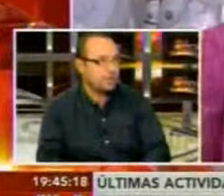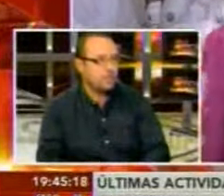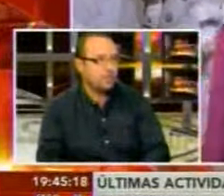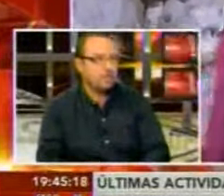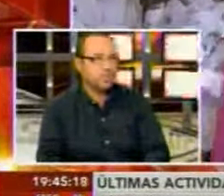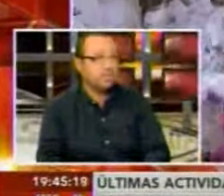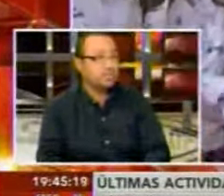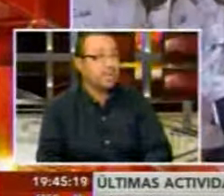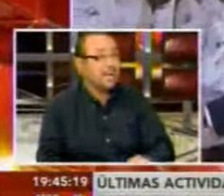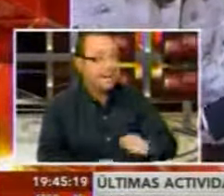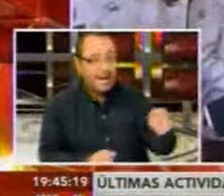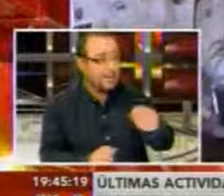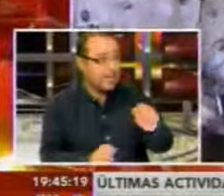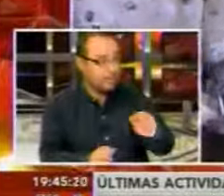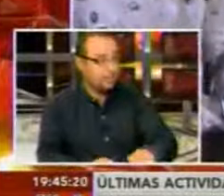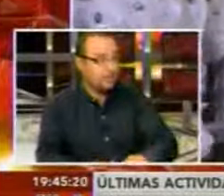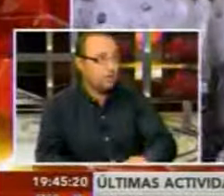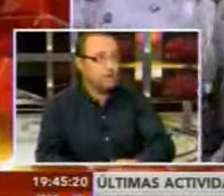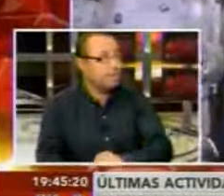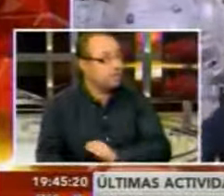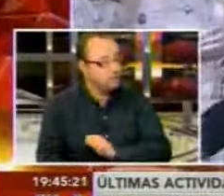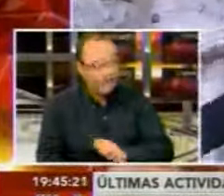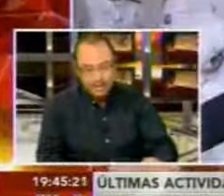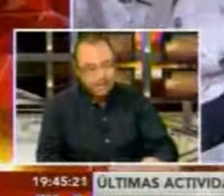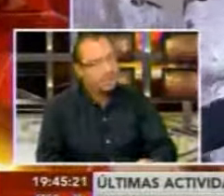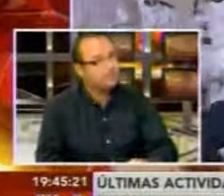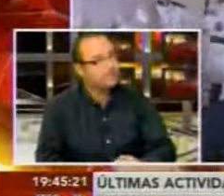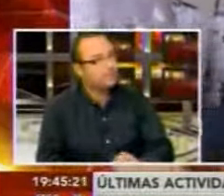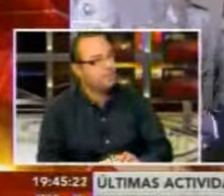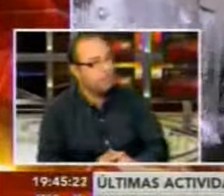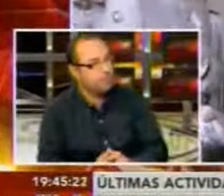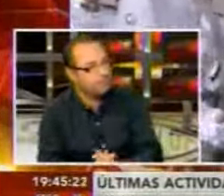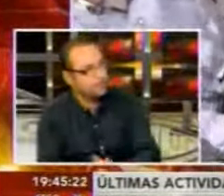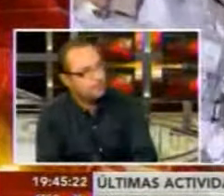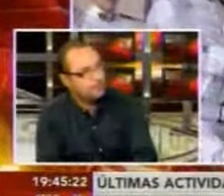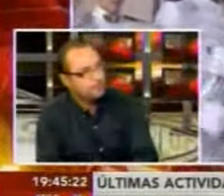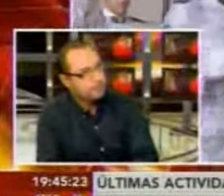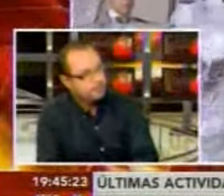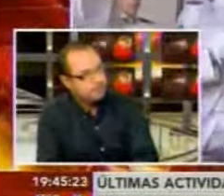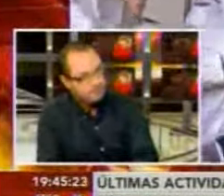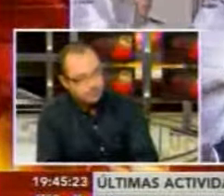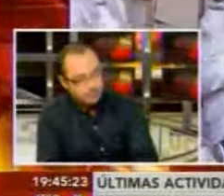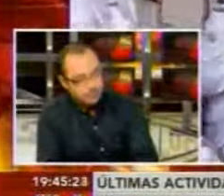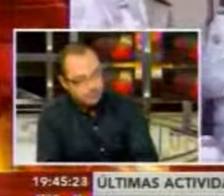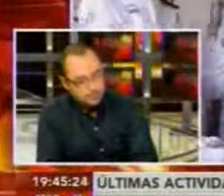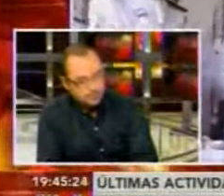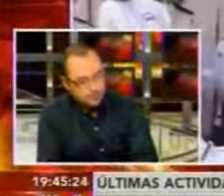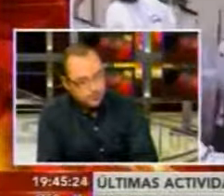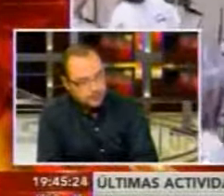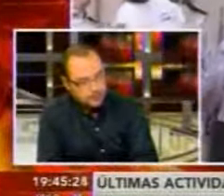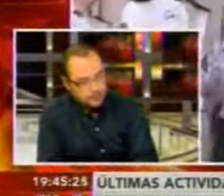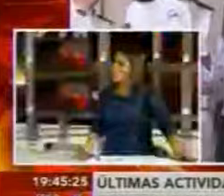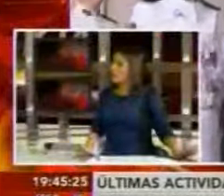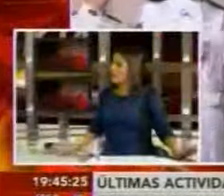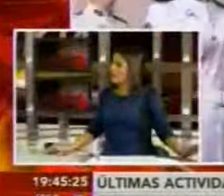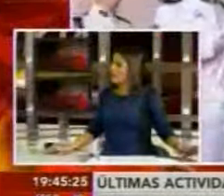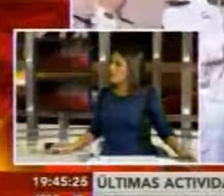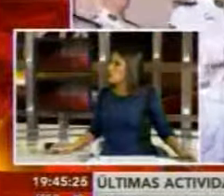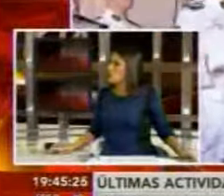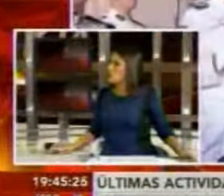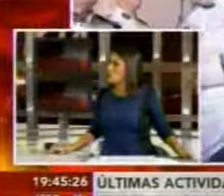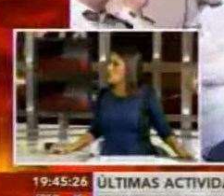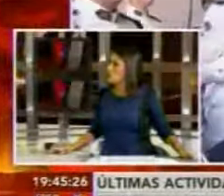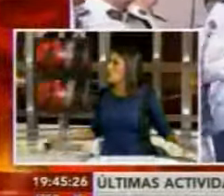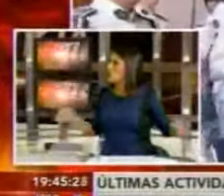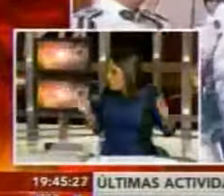gobierno. Andrés, ¿no se supo entregar bien el mensaje en materia económica? No, los logros económicos o los logros macroeconómicos no se dejaron sentir